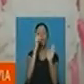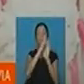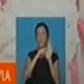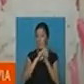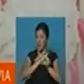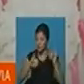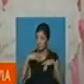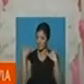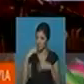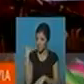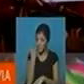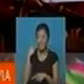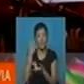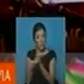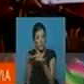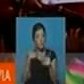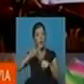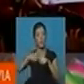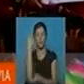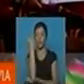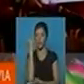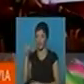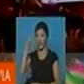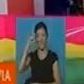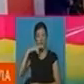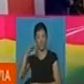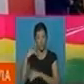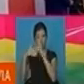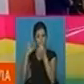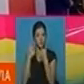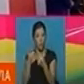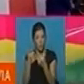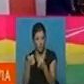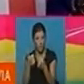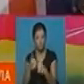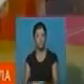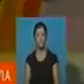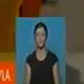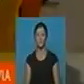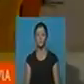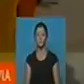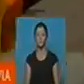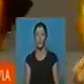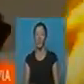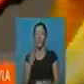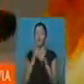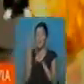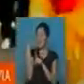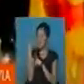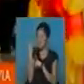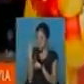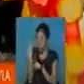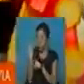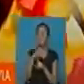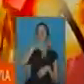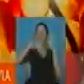duros que dan cuenta del éxito de la política económica del presidente Evo Morales. Y a pesar de la sorpresiva derrota del